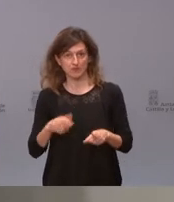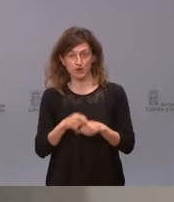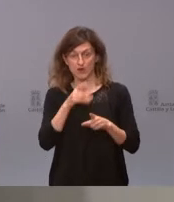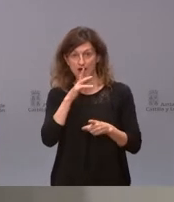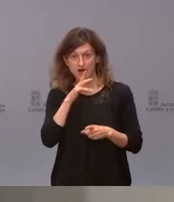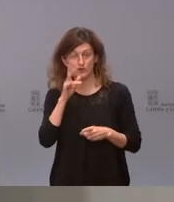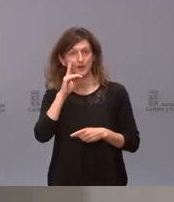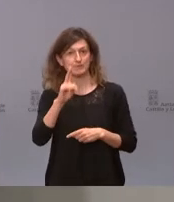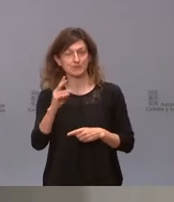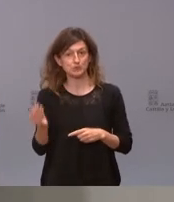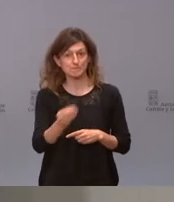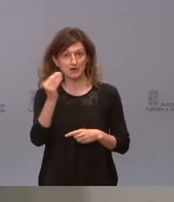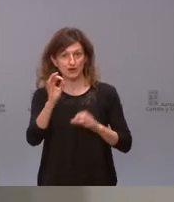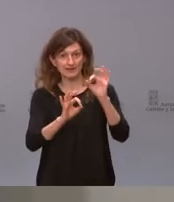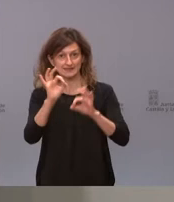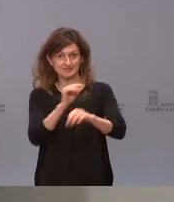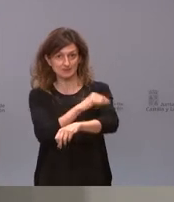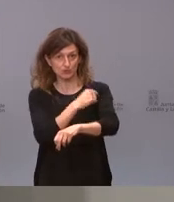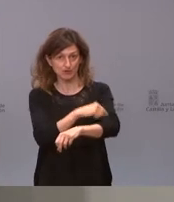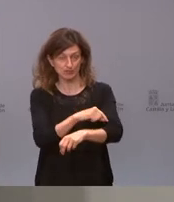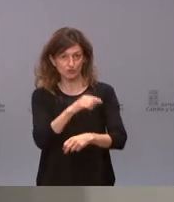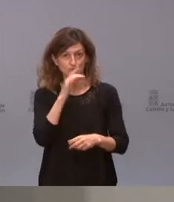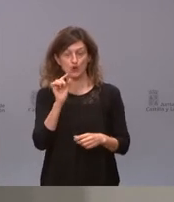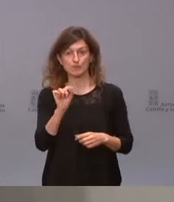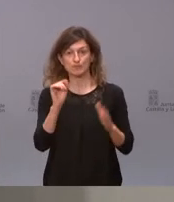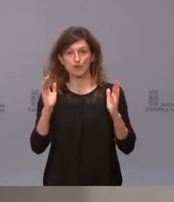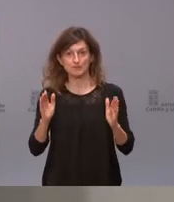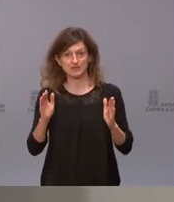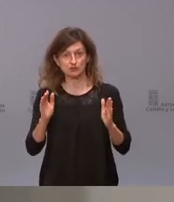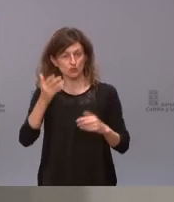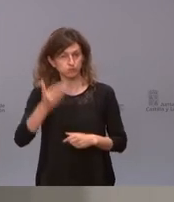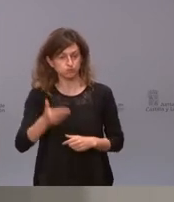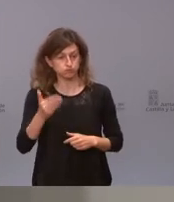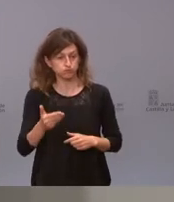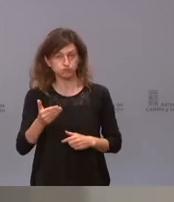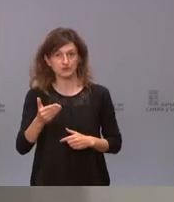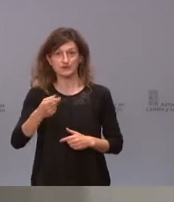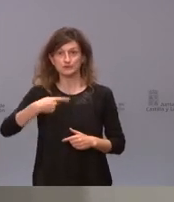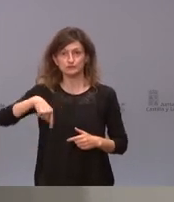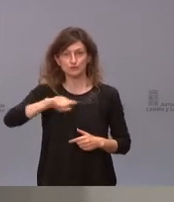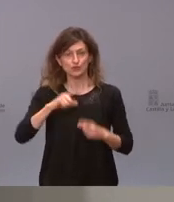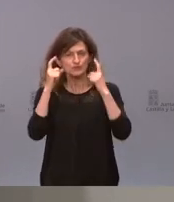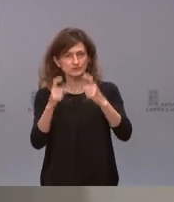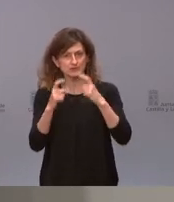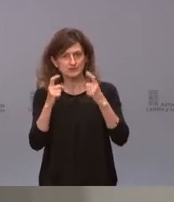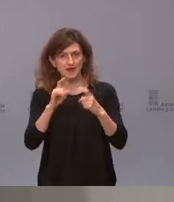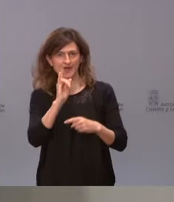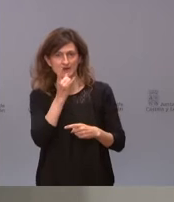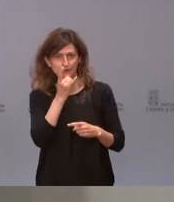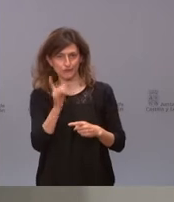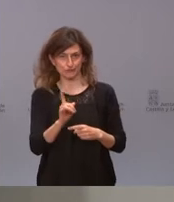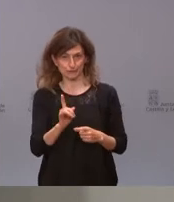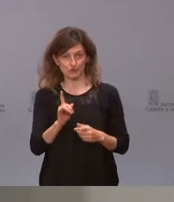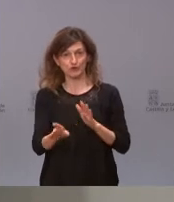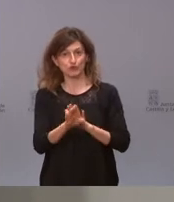que estamos mejorando las tasas de vacunación estamos en un momento de cruce en el que es importante intentar no cometer errores y